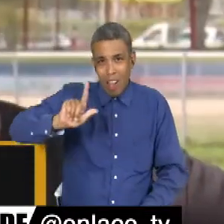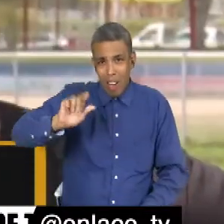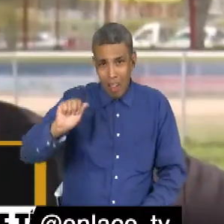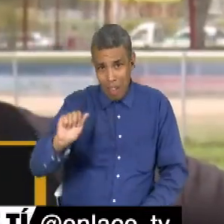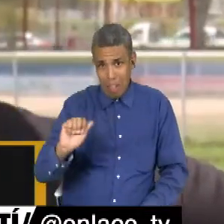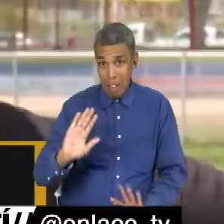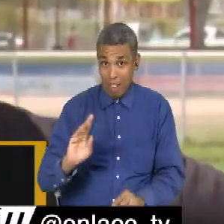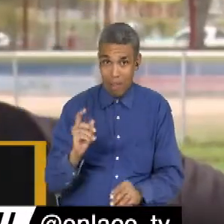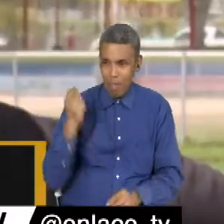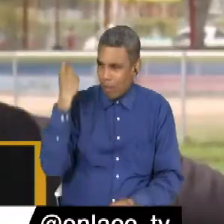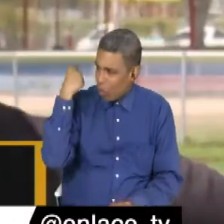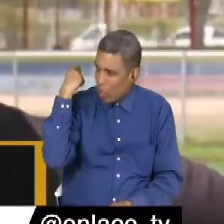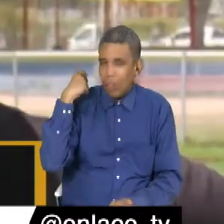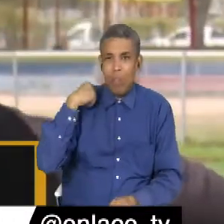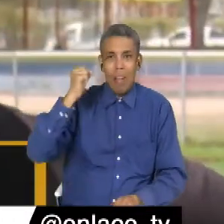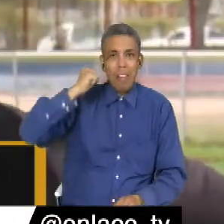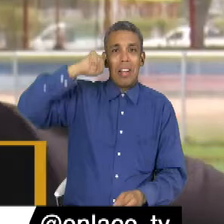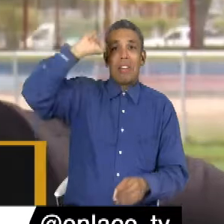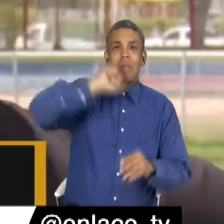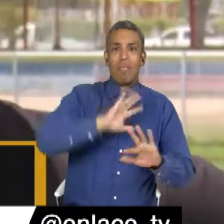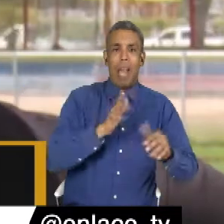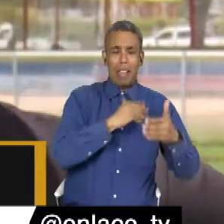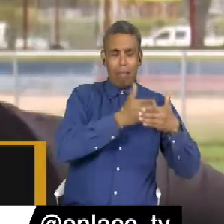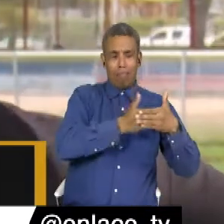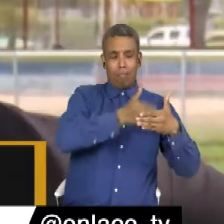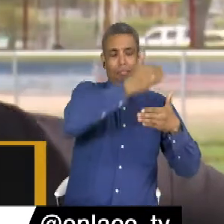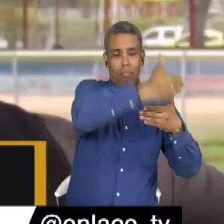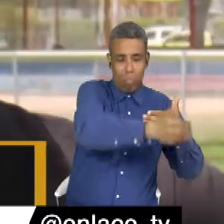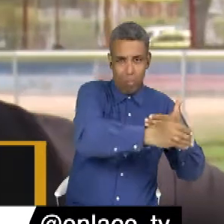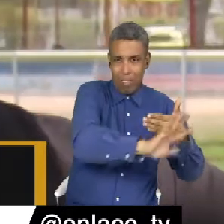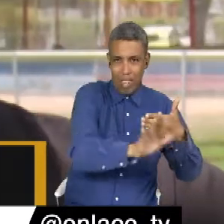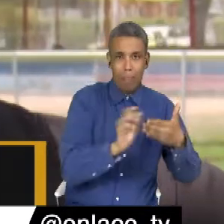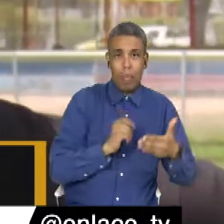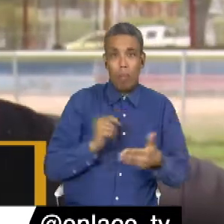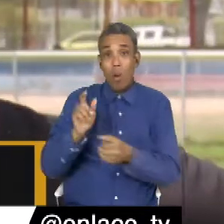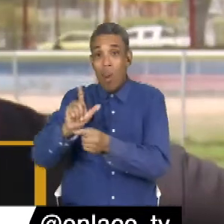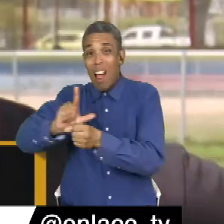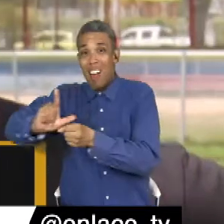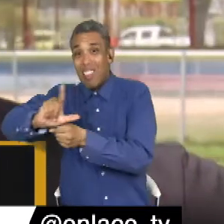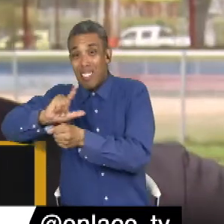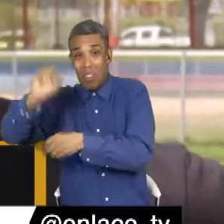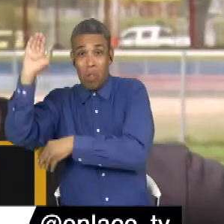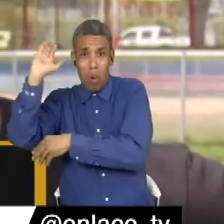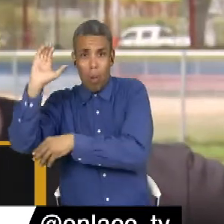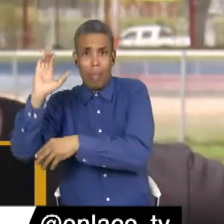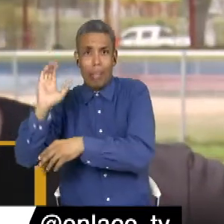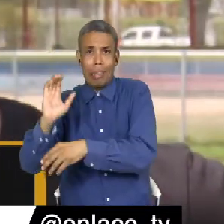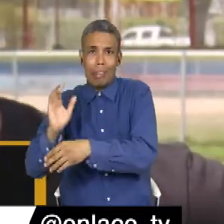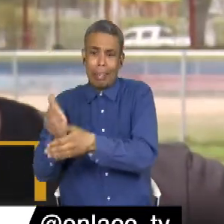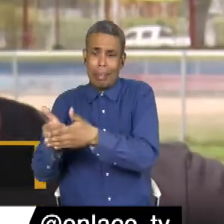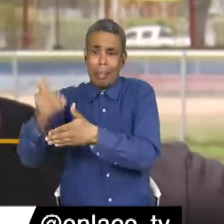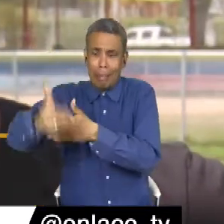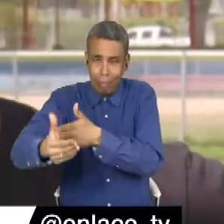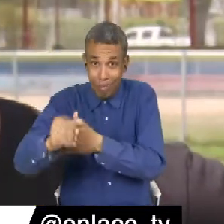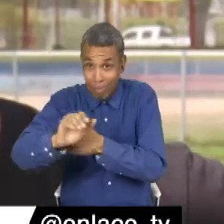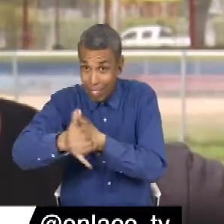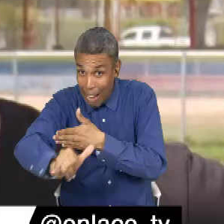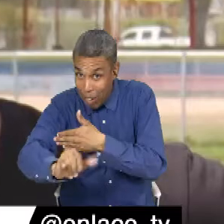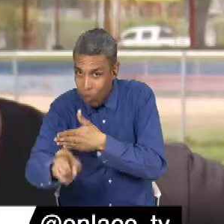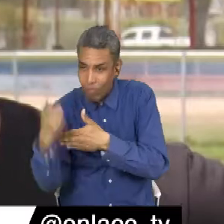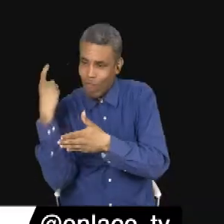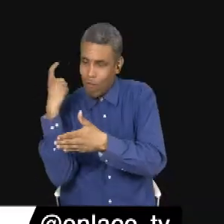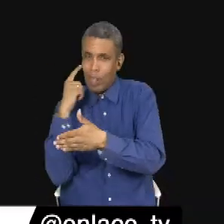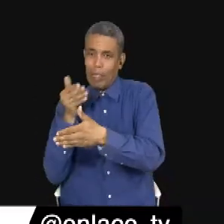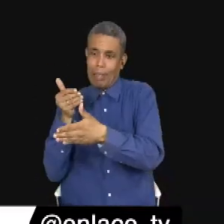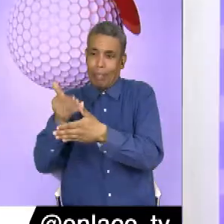un paso importante a la otra fase, y bueno, cada partido y cada entrenamiento uno lo trata de aprovechar para que el rendimiento siga subiendo, y